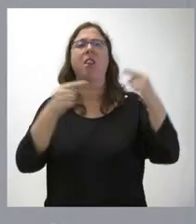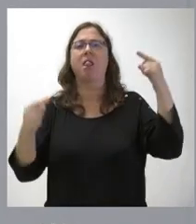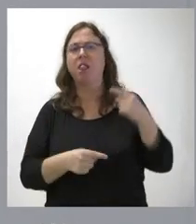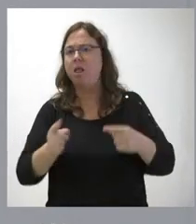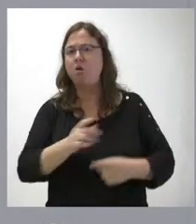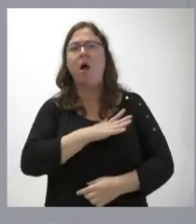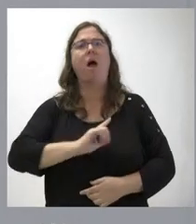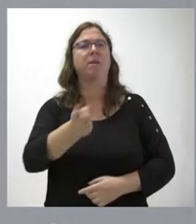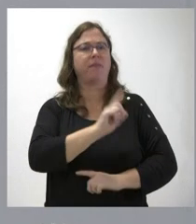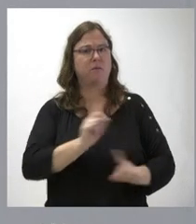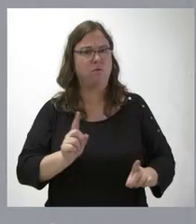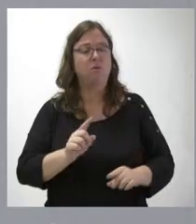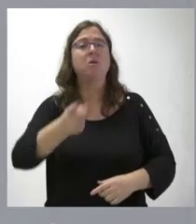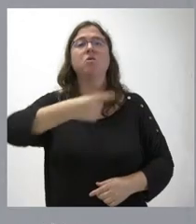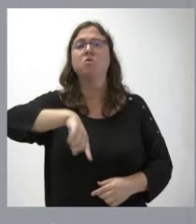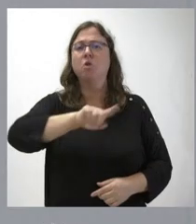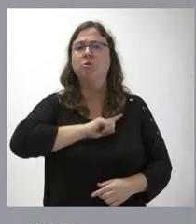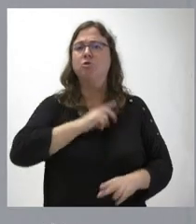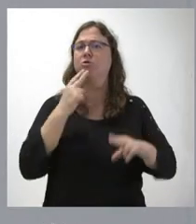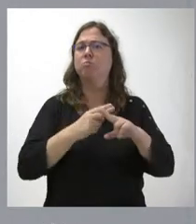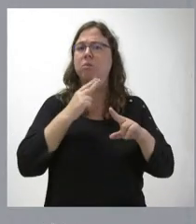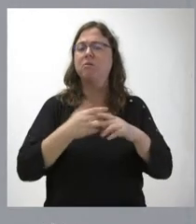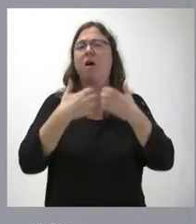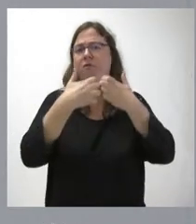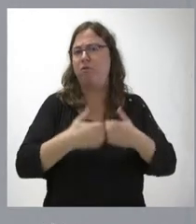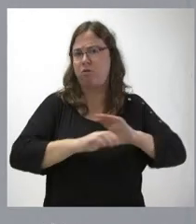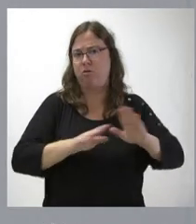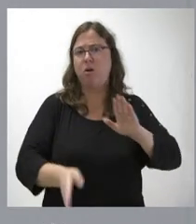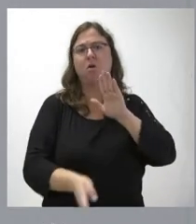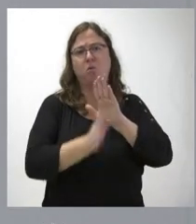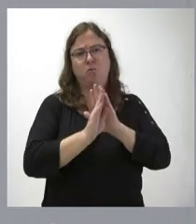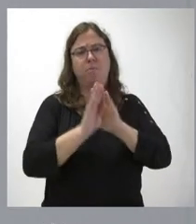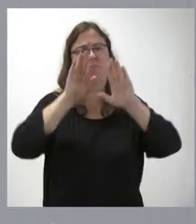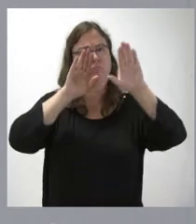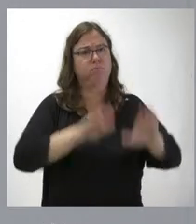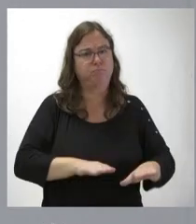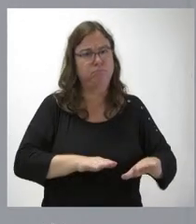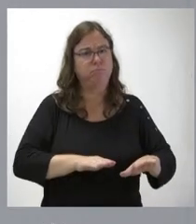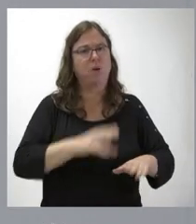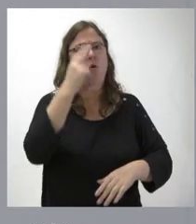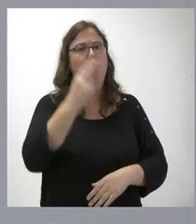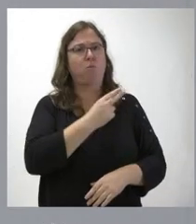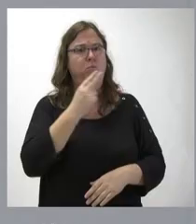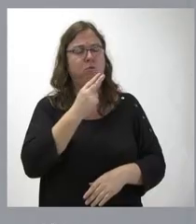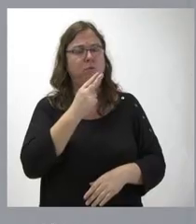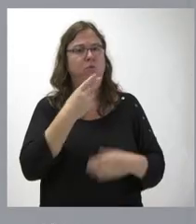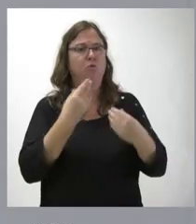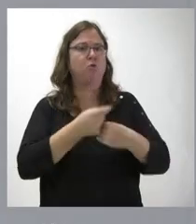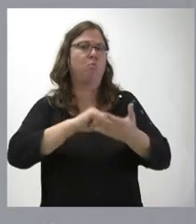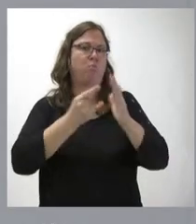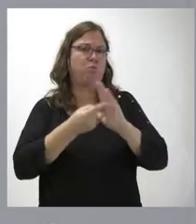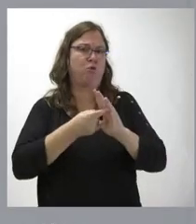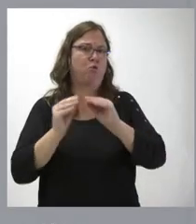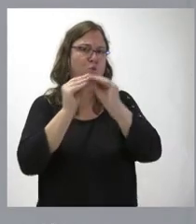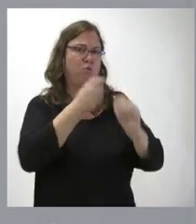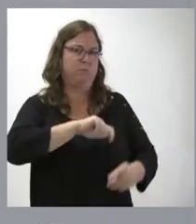amenazas con nosotros van las políticas que funcionan y mantenemos nuestra lealtad y compromiso con el proyecto común